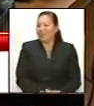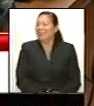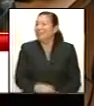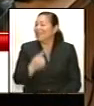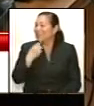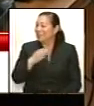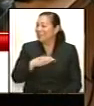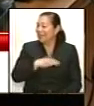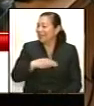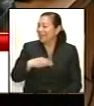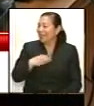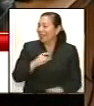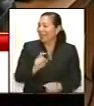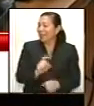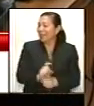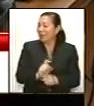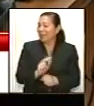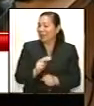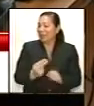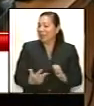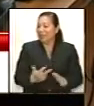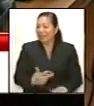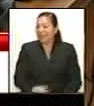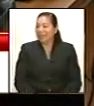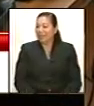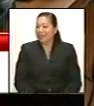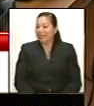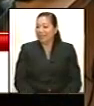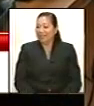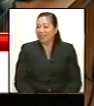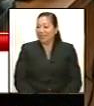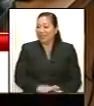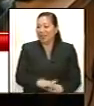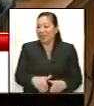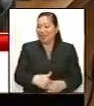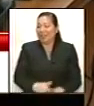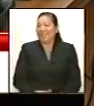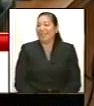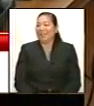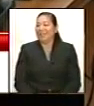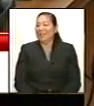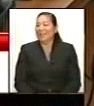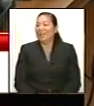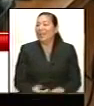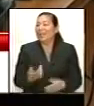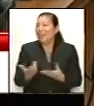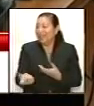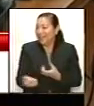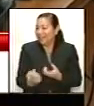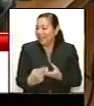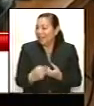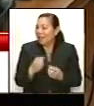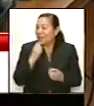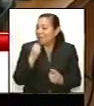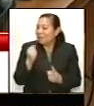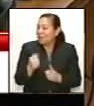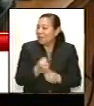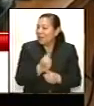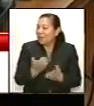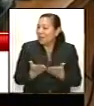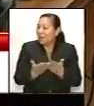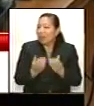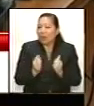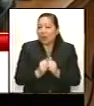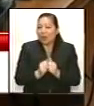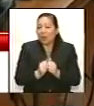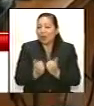Ministerio de Educación desde el año 2013 viene implementando una página web para reportar, para recoger hechos de violencia escolar contra